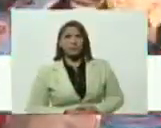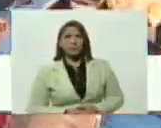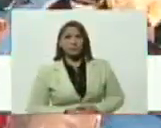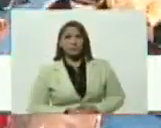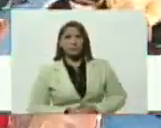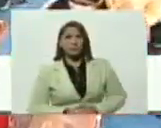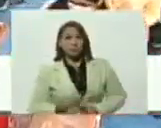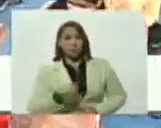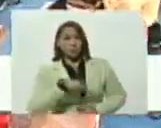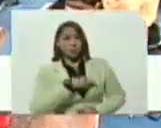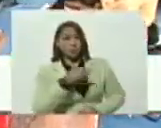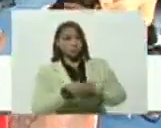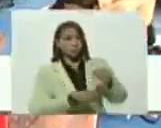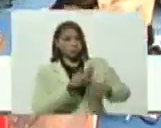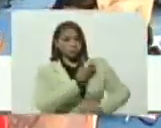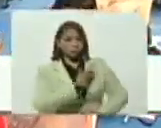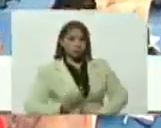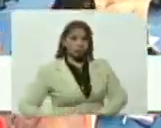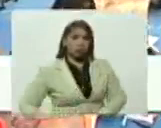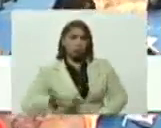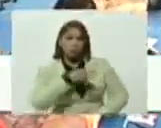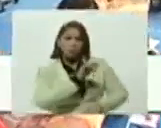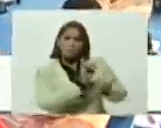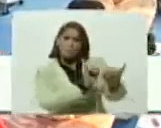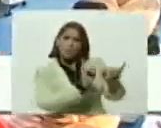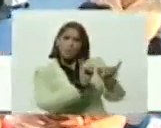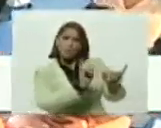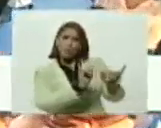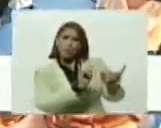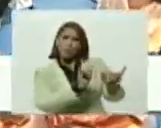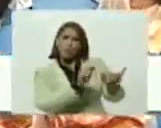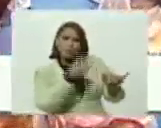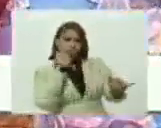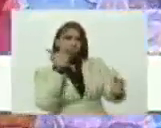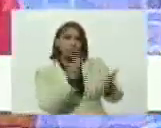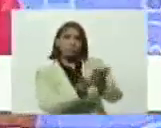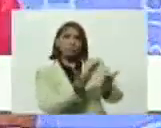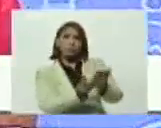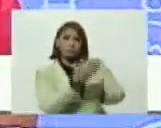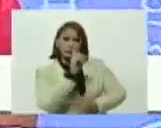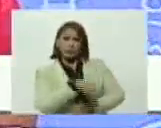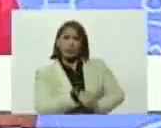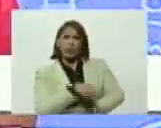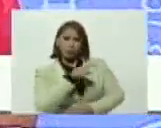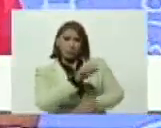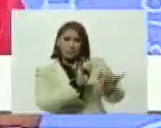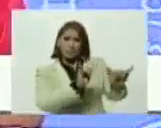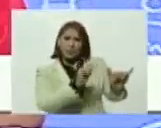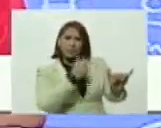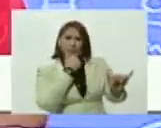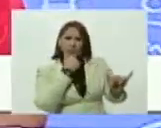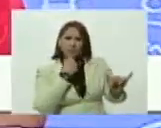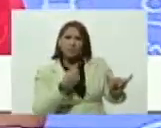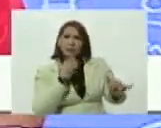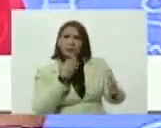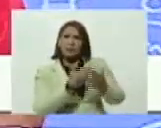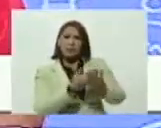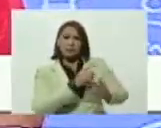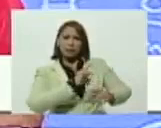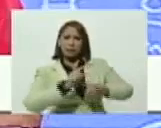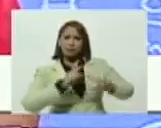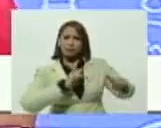Y hemos hecho, presidente, usted mismo ha sido no solo testigo, sino que lo ha facilitado gracias a sus